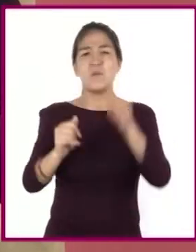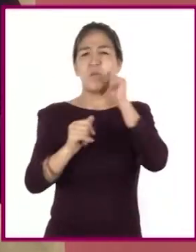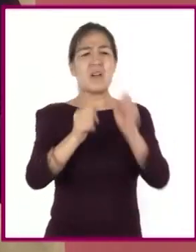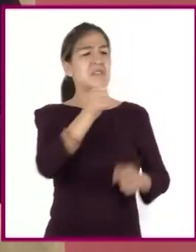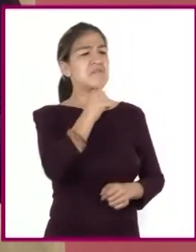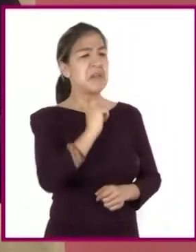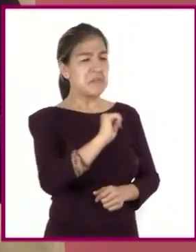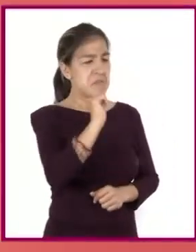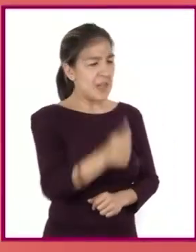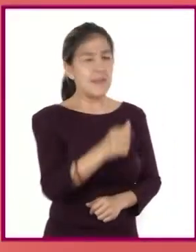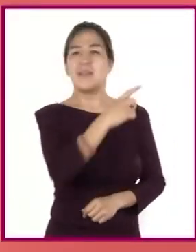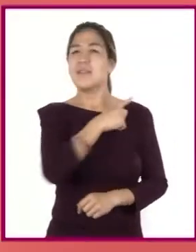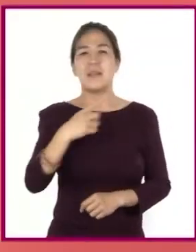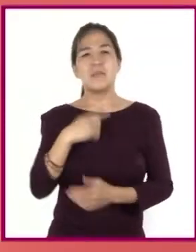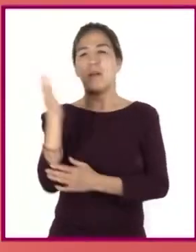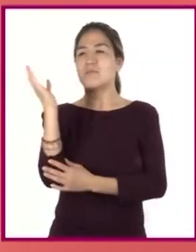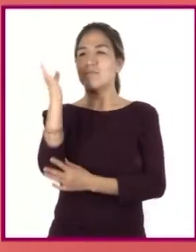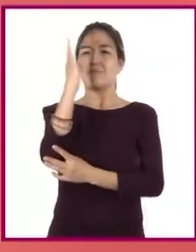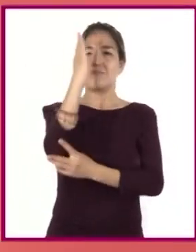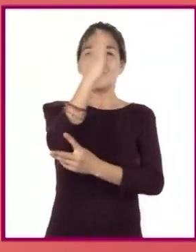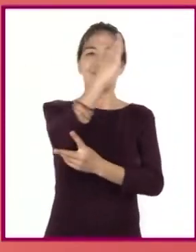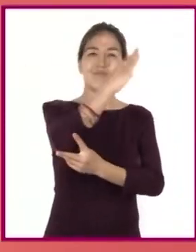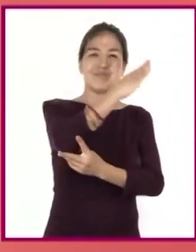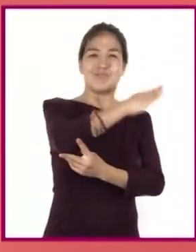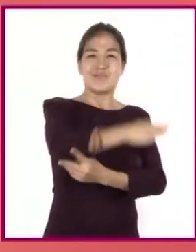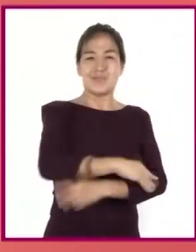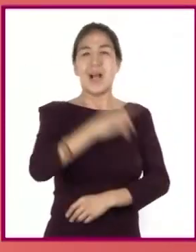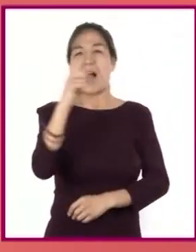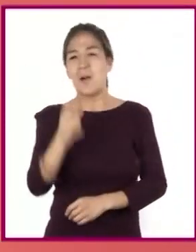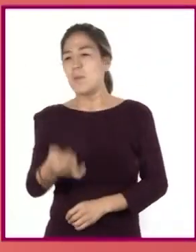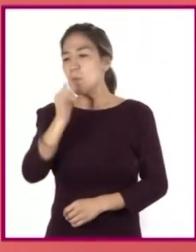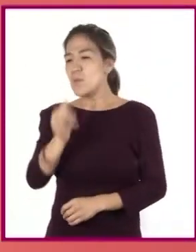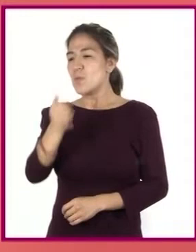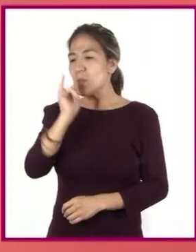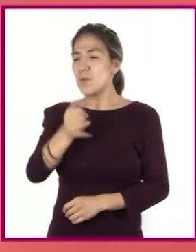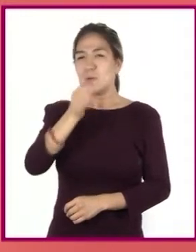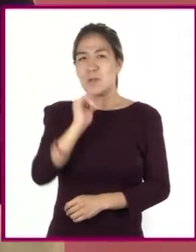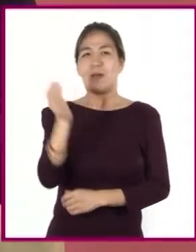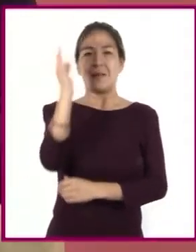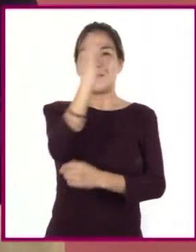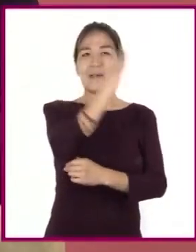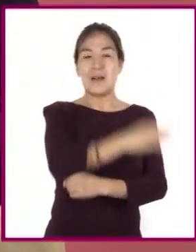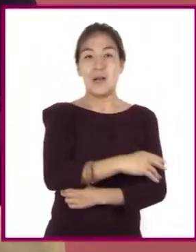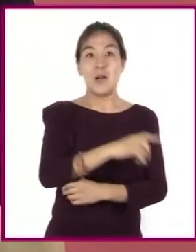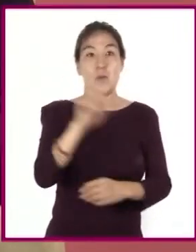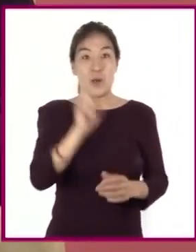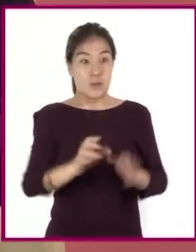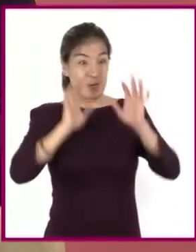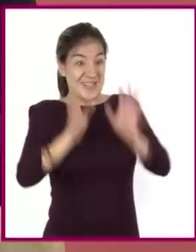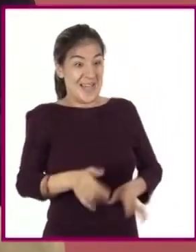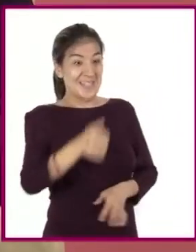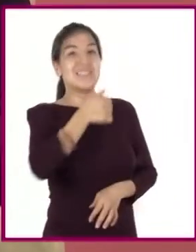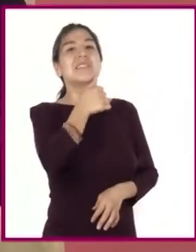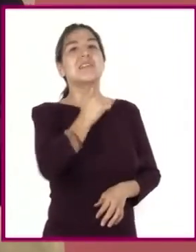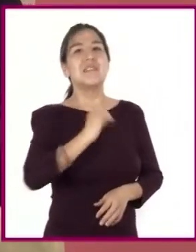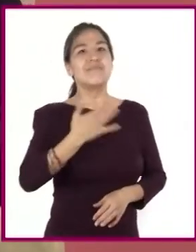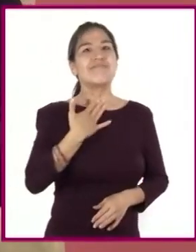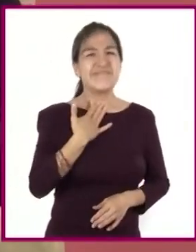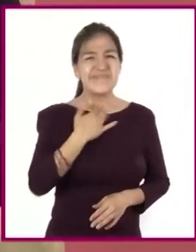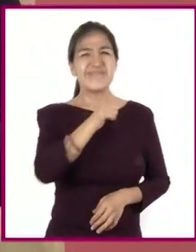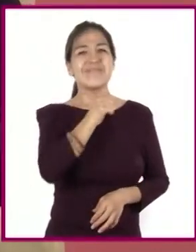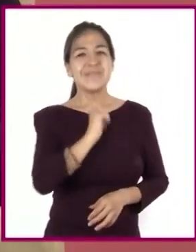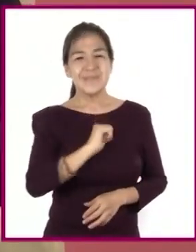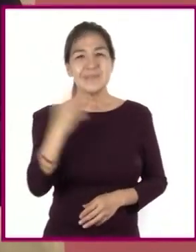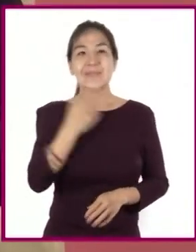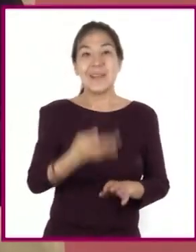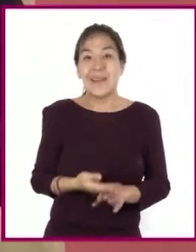Deberíamos de estar hidratándonos a lo largo del día. Cuando ya sentimos este mecanismo de sed, es que ya pasamos el tiempo en el que debimos